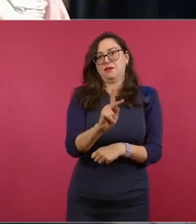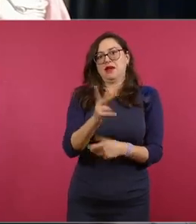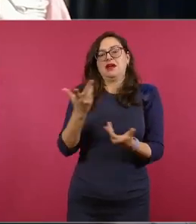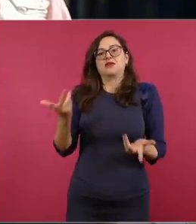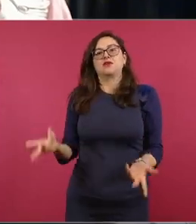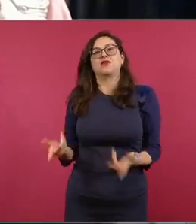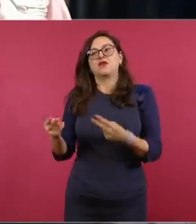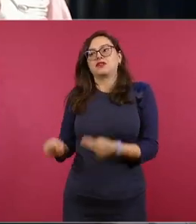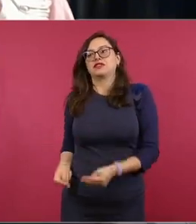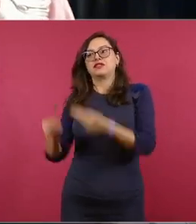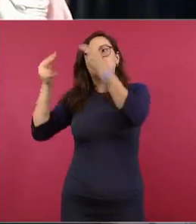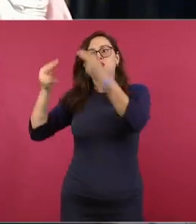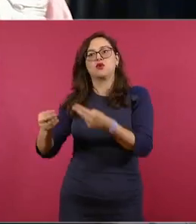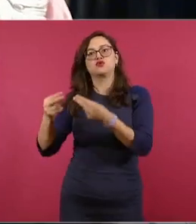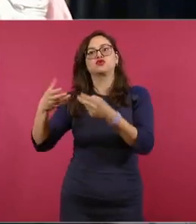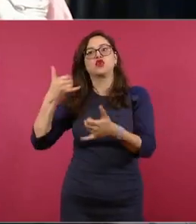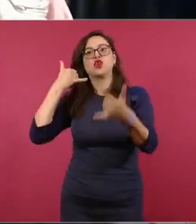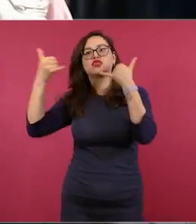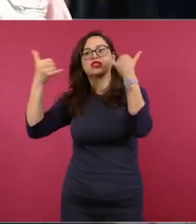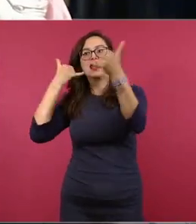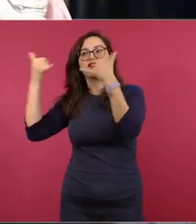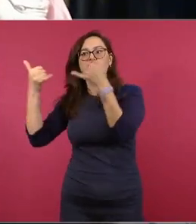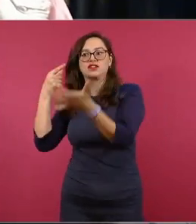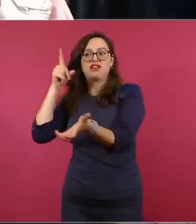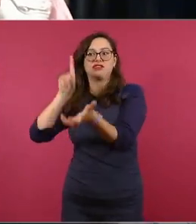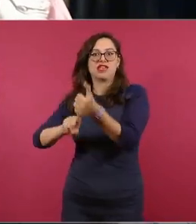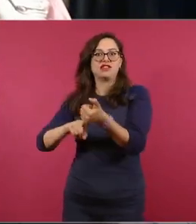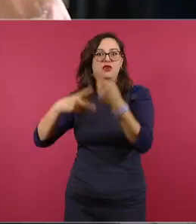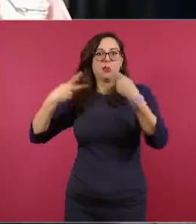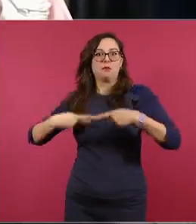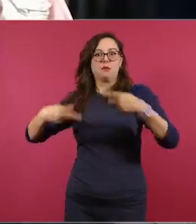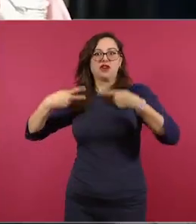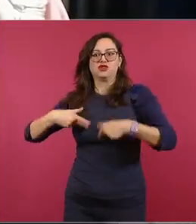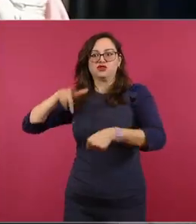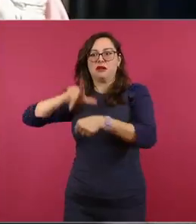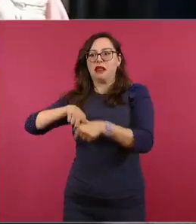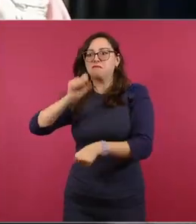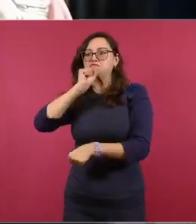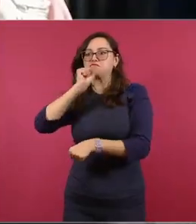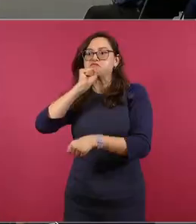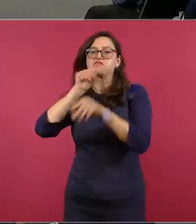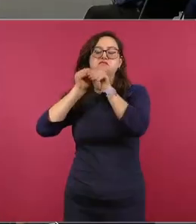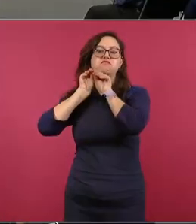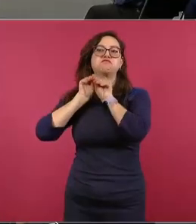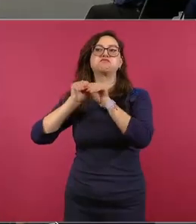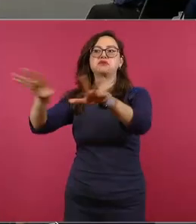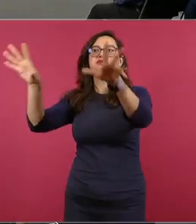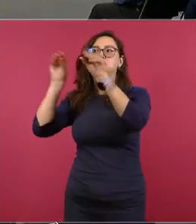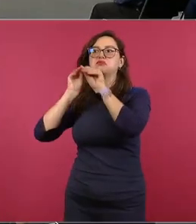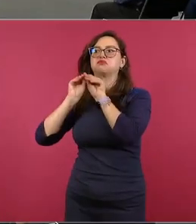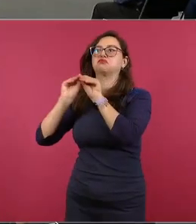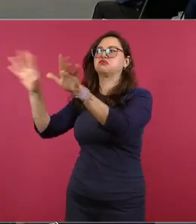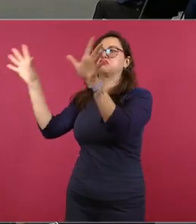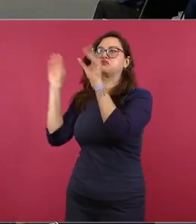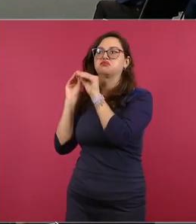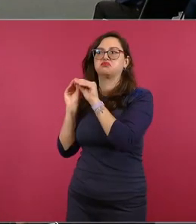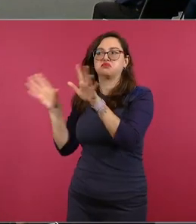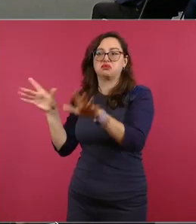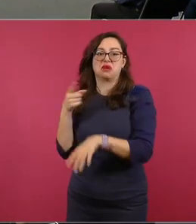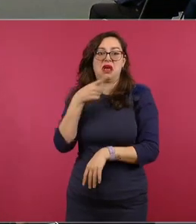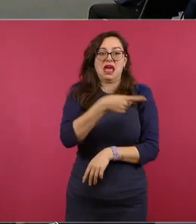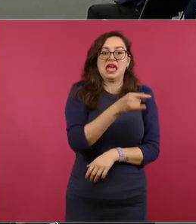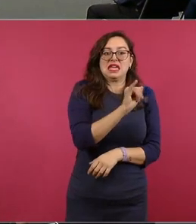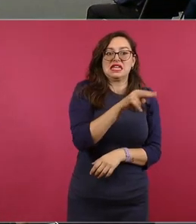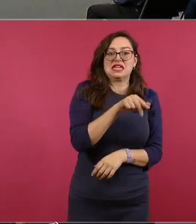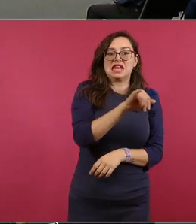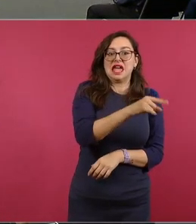se cometen irregularidades, filtraciones, revelaciones de datos personales que el propio INAI tiene que